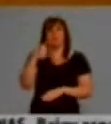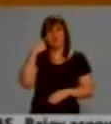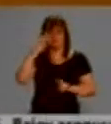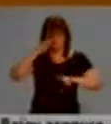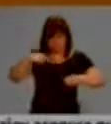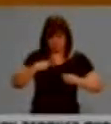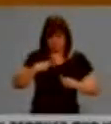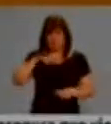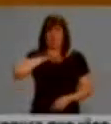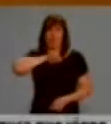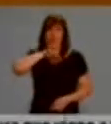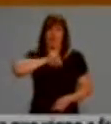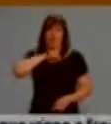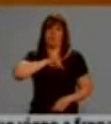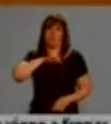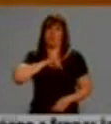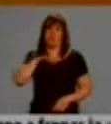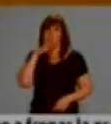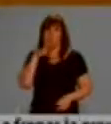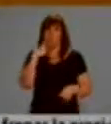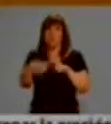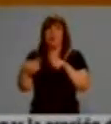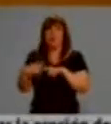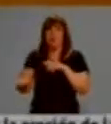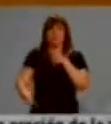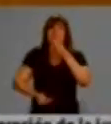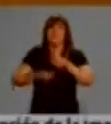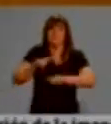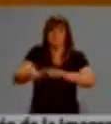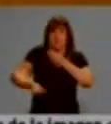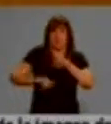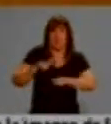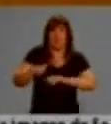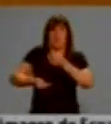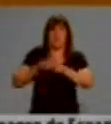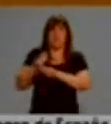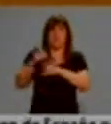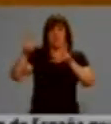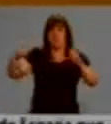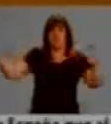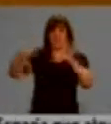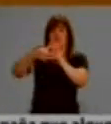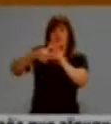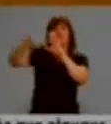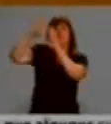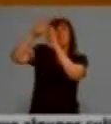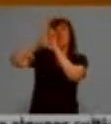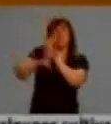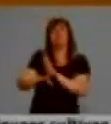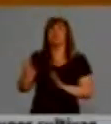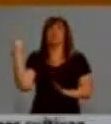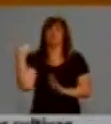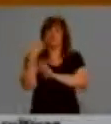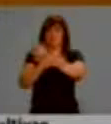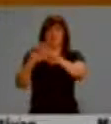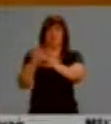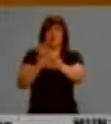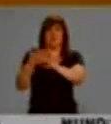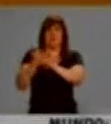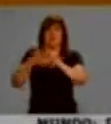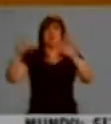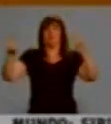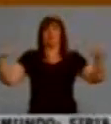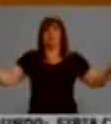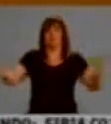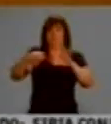de conciencia de lo que ha hecho concretamente en el contexto de alguna de las medidas que usted ha recordado antes, de lo que ha hecho